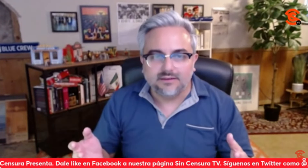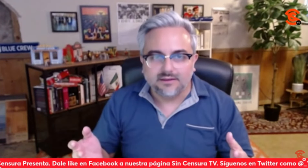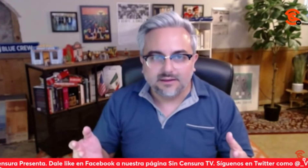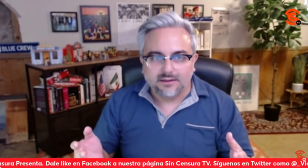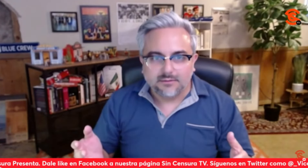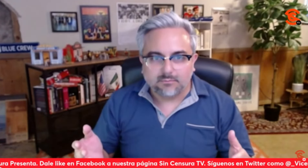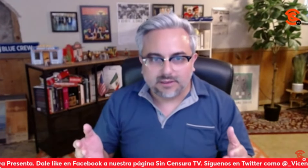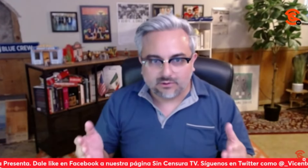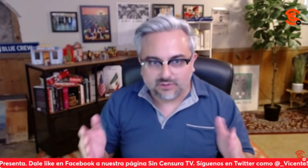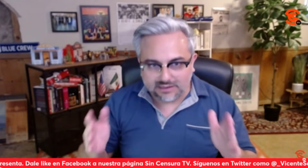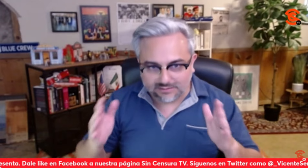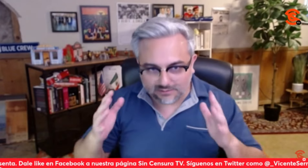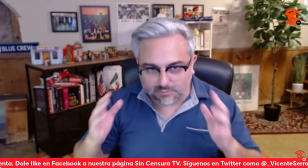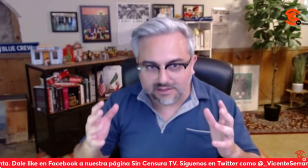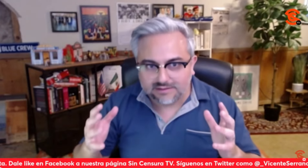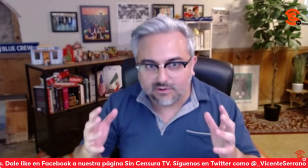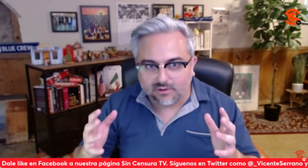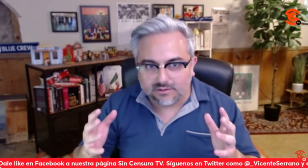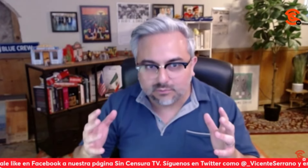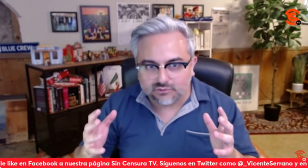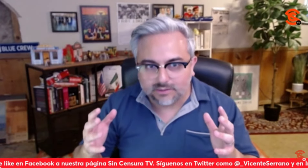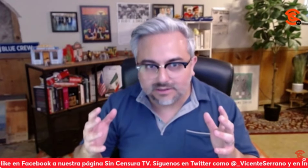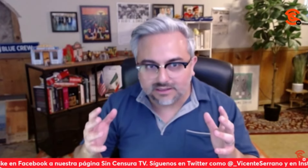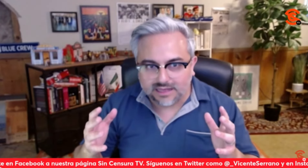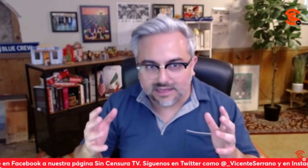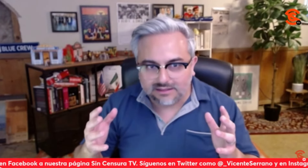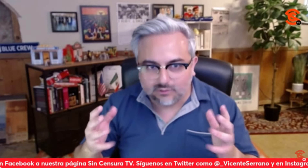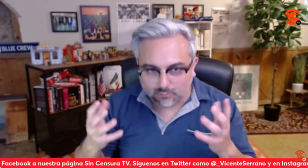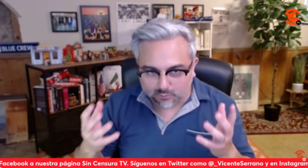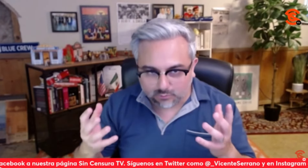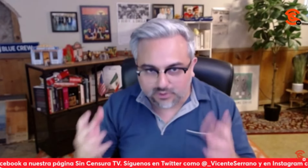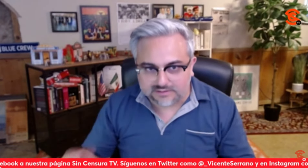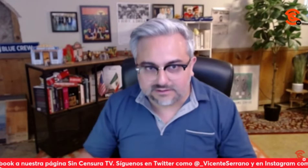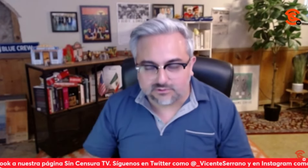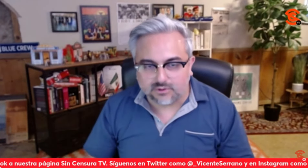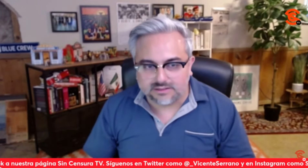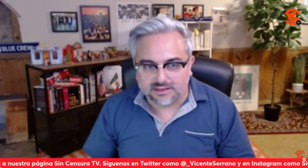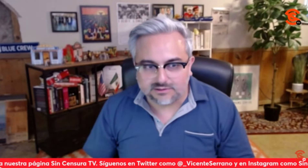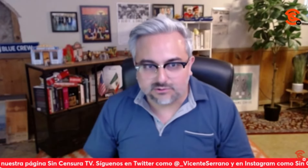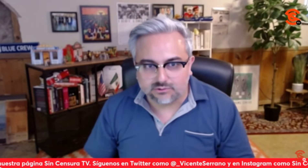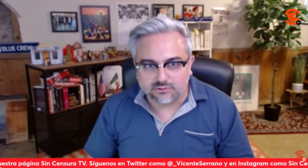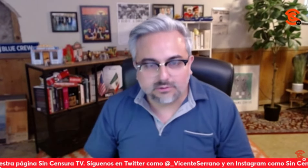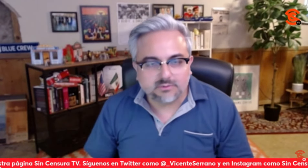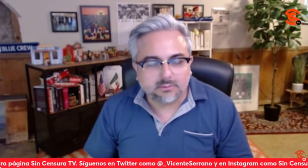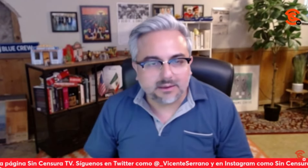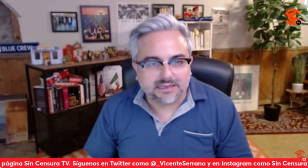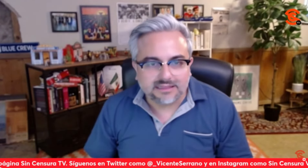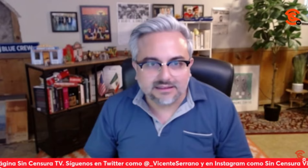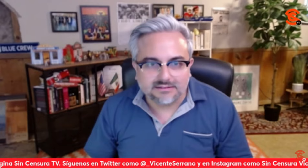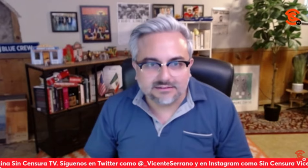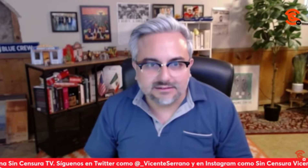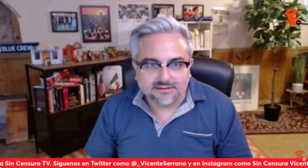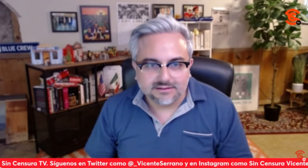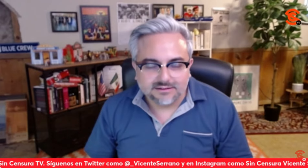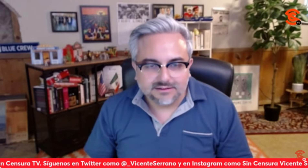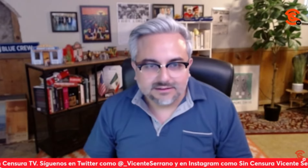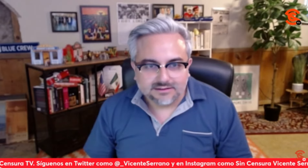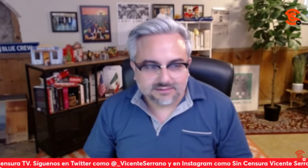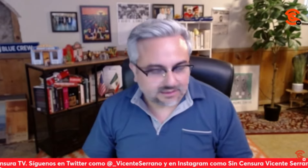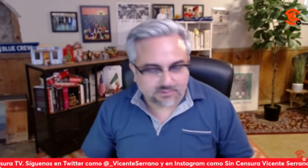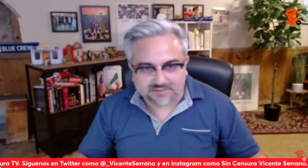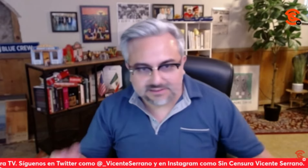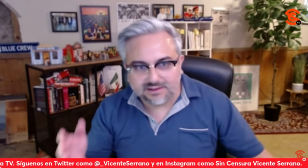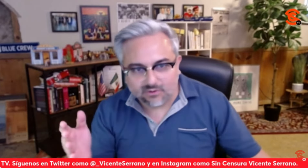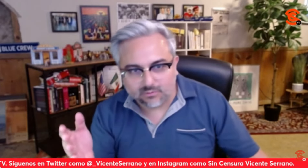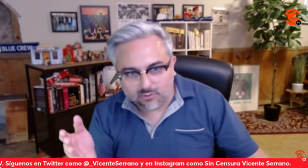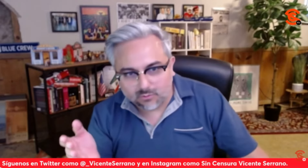conservadoras, pero si las expresa con responsabilidad, con propuestas, con críticas constructivas, bienvenidas. Si